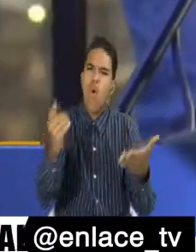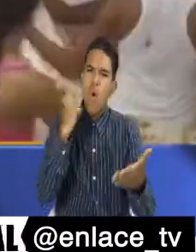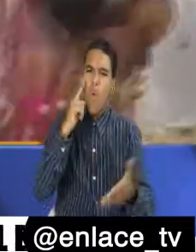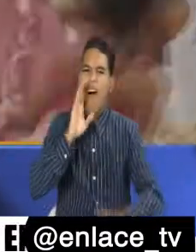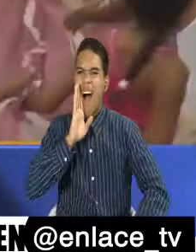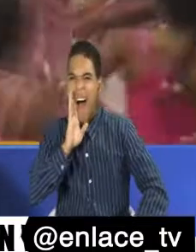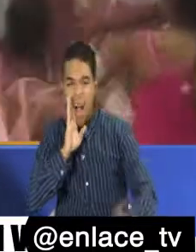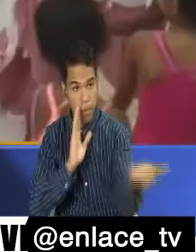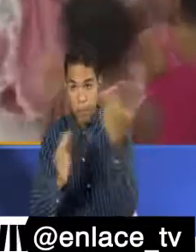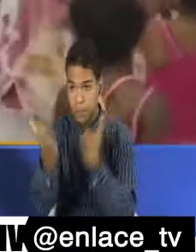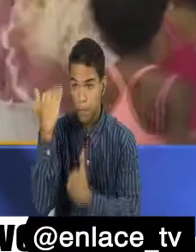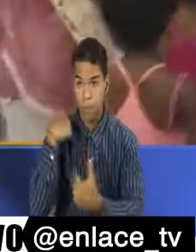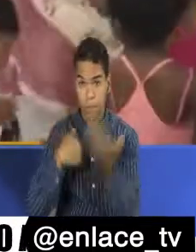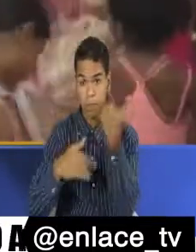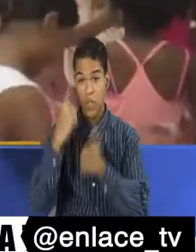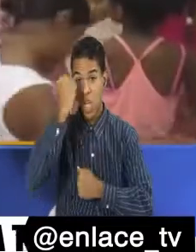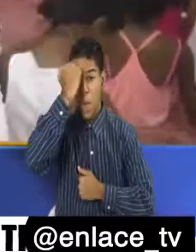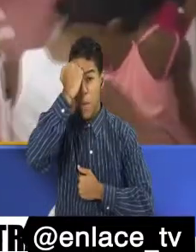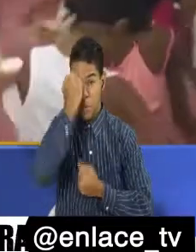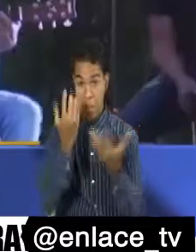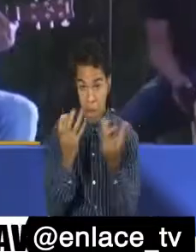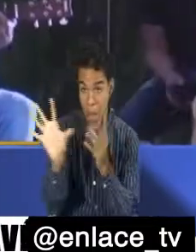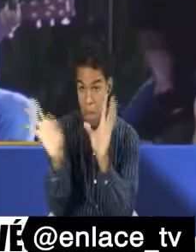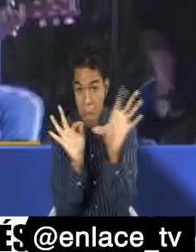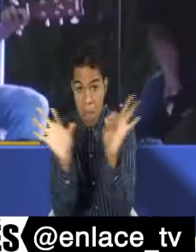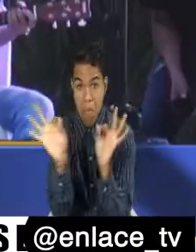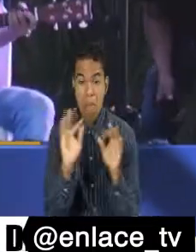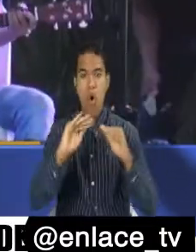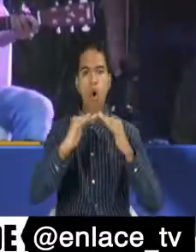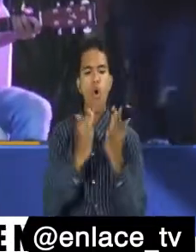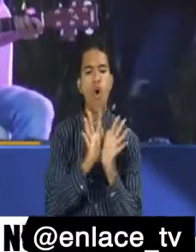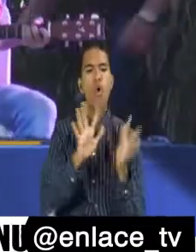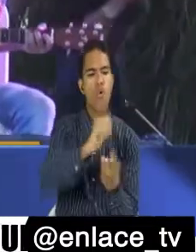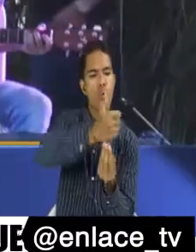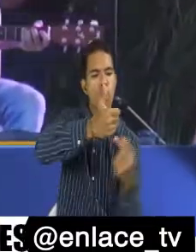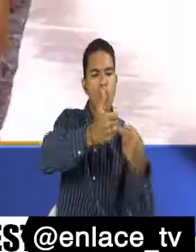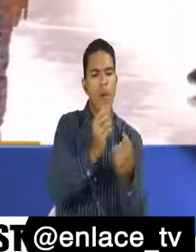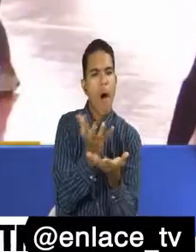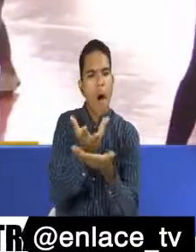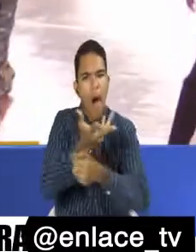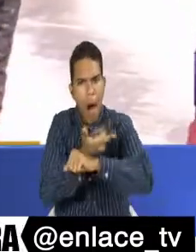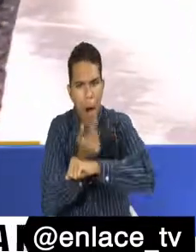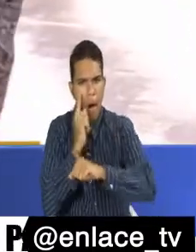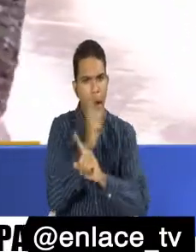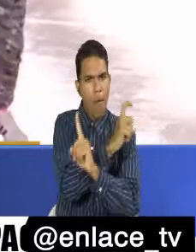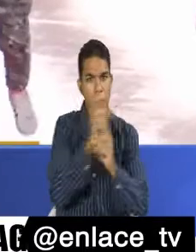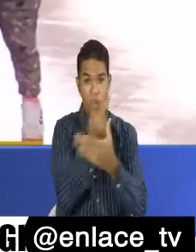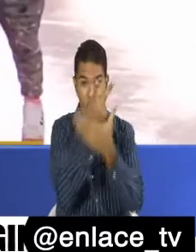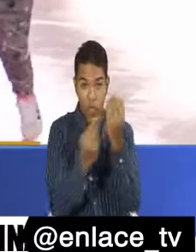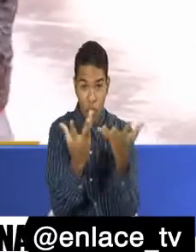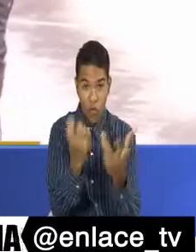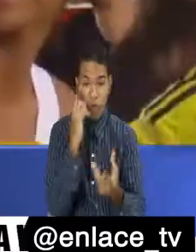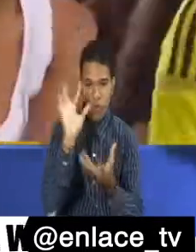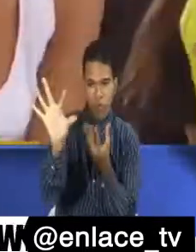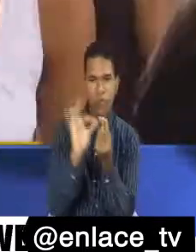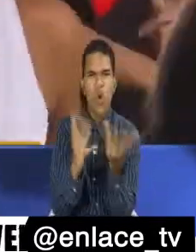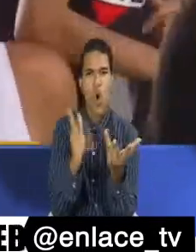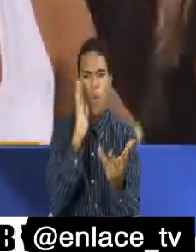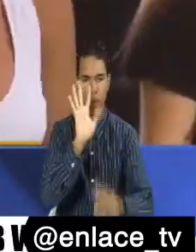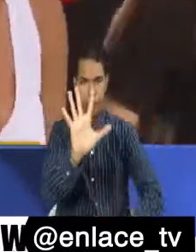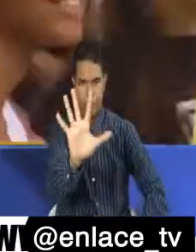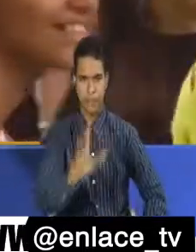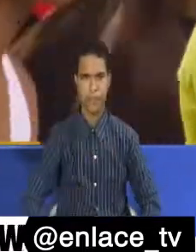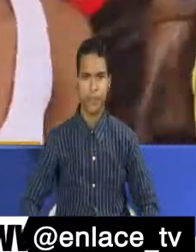para instructores que aspiran a ser parte de las escuelas de formación artísticas y culturales del municipio. Ya volvemos.